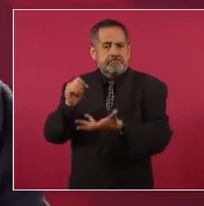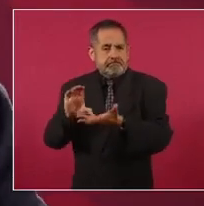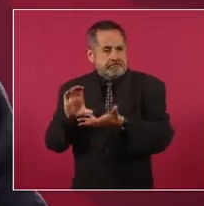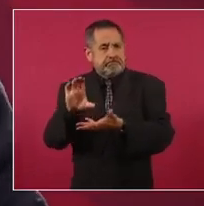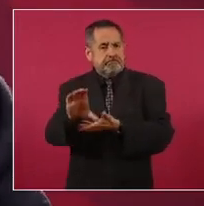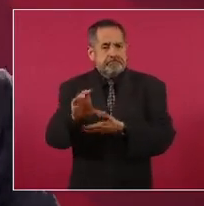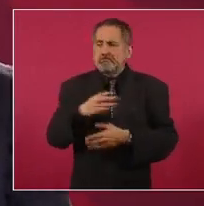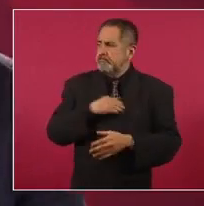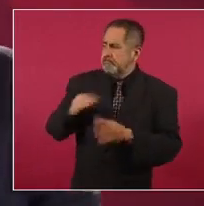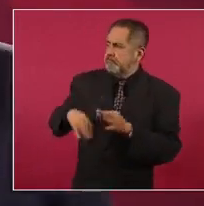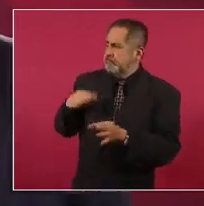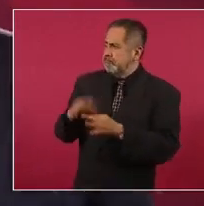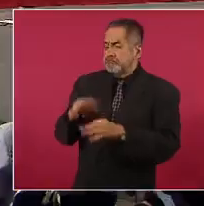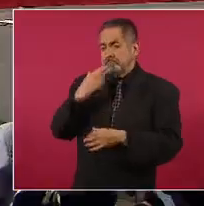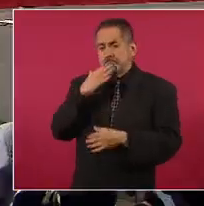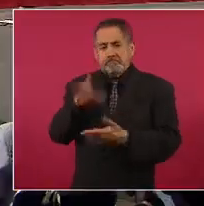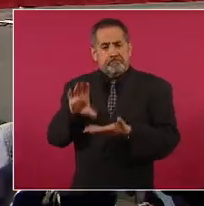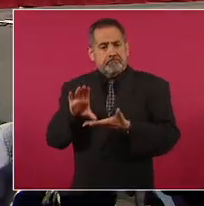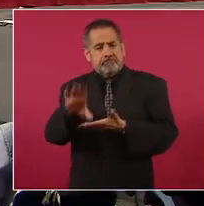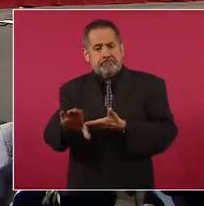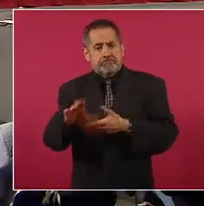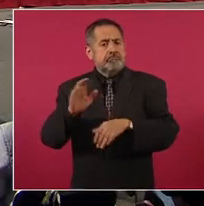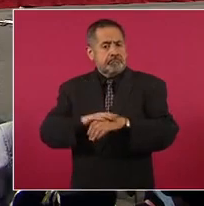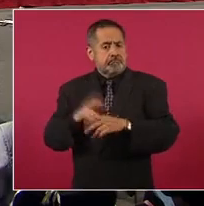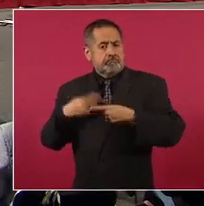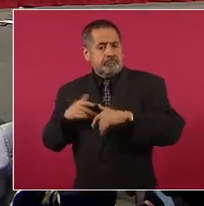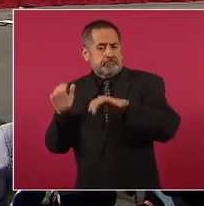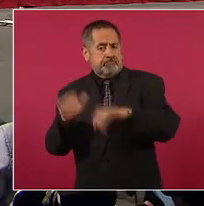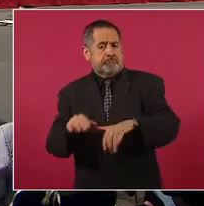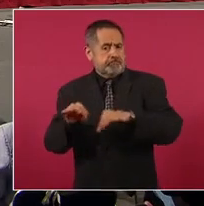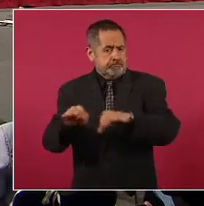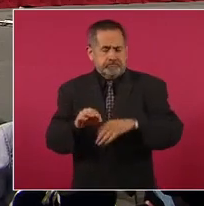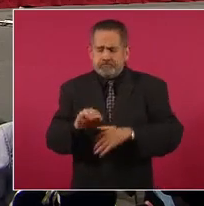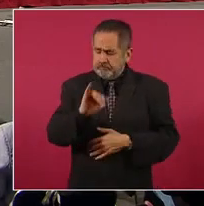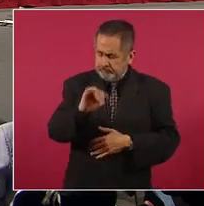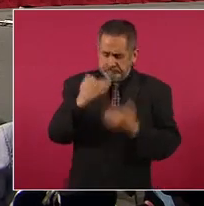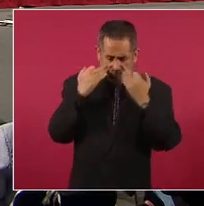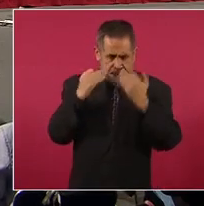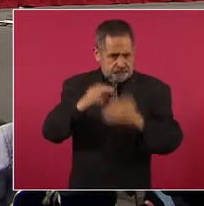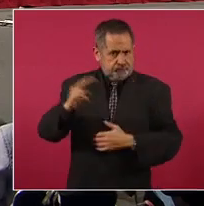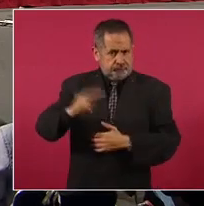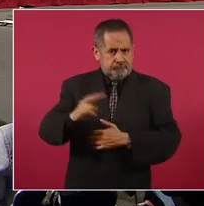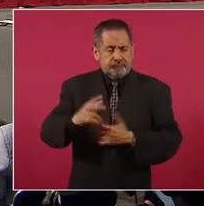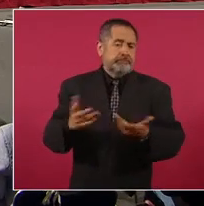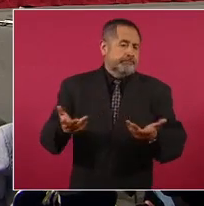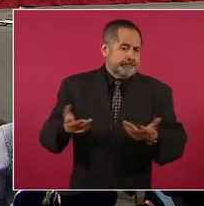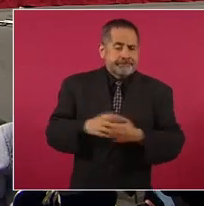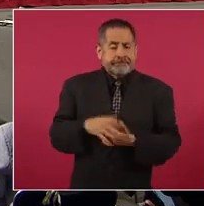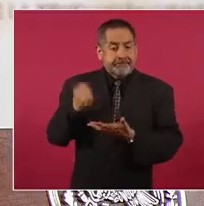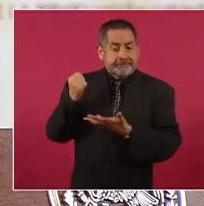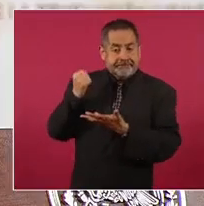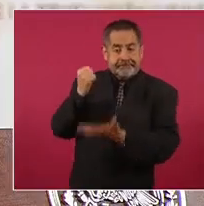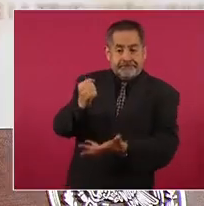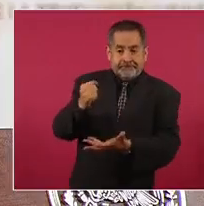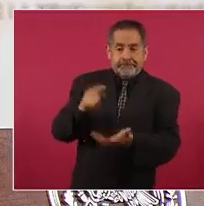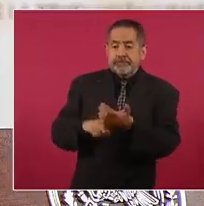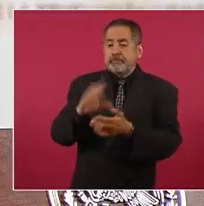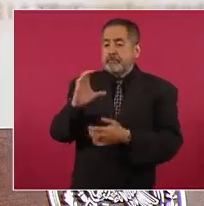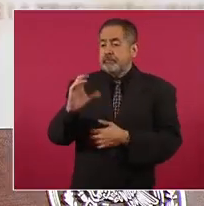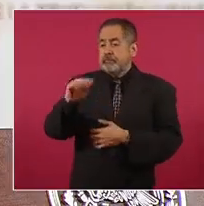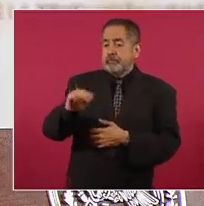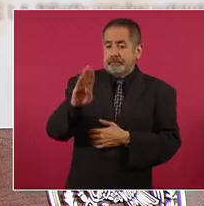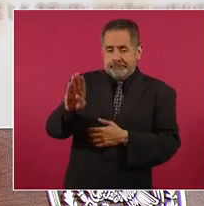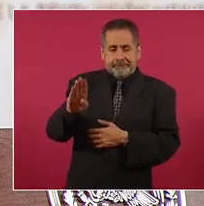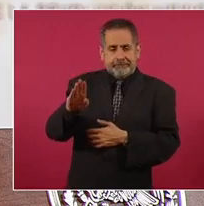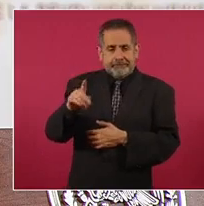comisión y el incremento de su personal, con lo que podemos acreditar que el presupuesto de la Comisión Nacional de